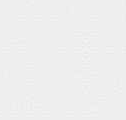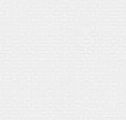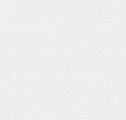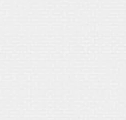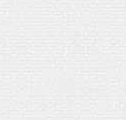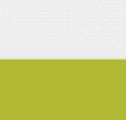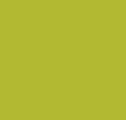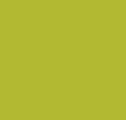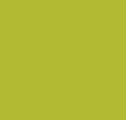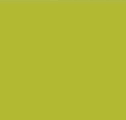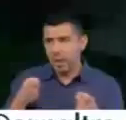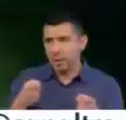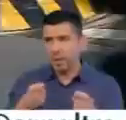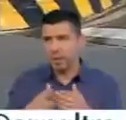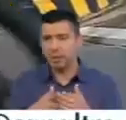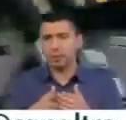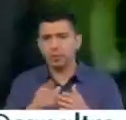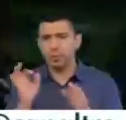canaltro.com.